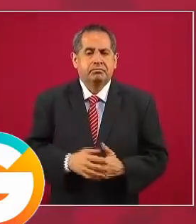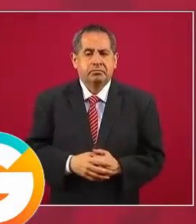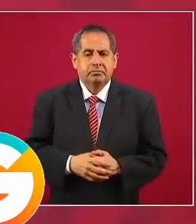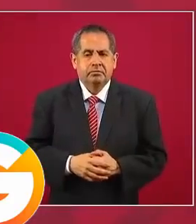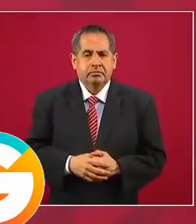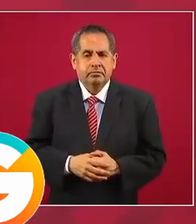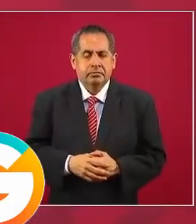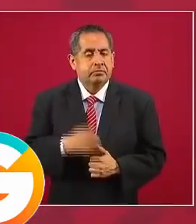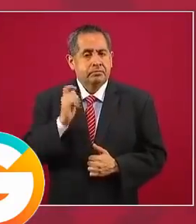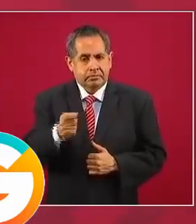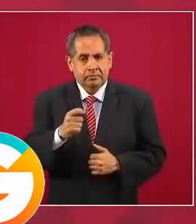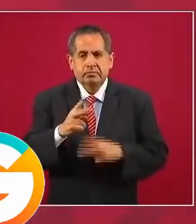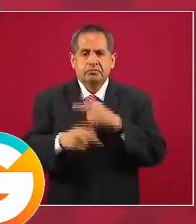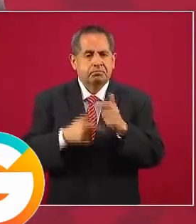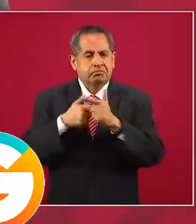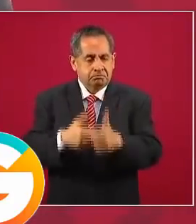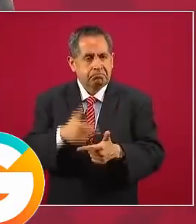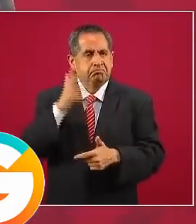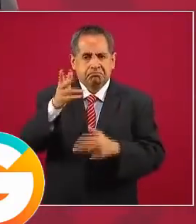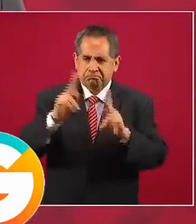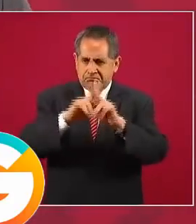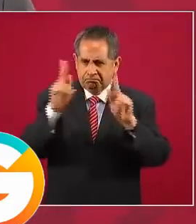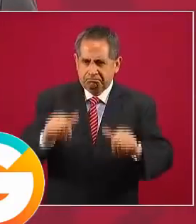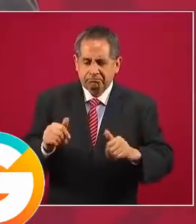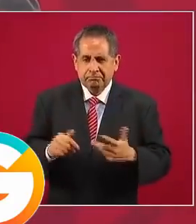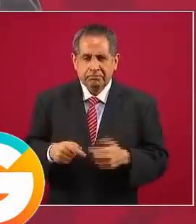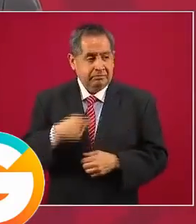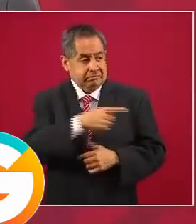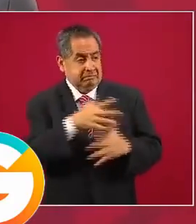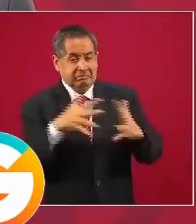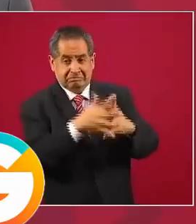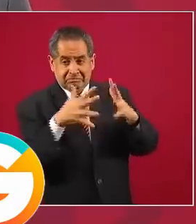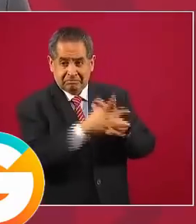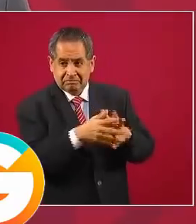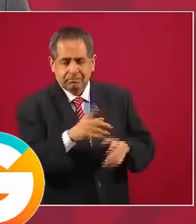y que se va a conseguir la paz. Pero no así,